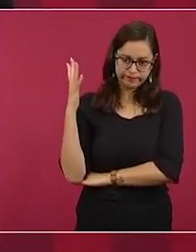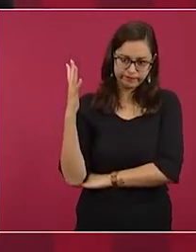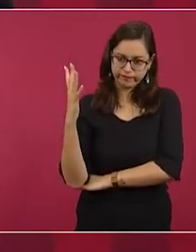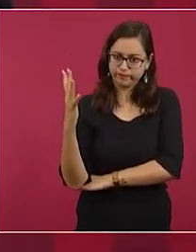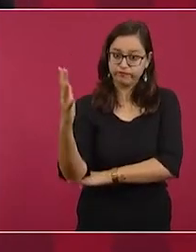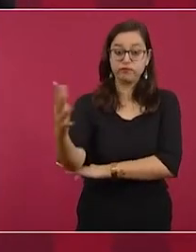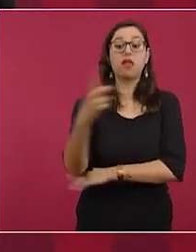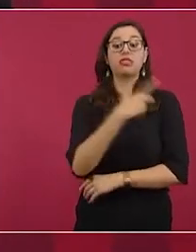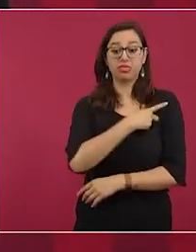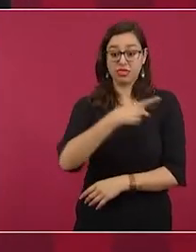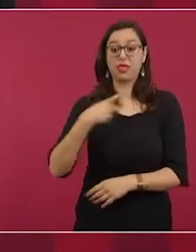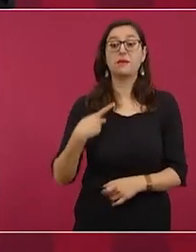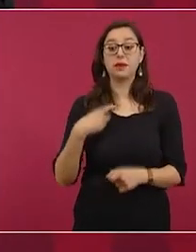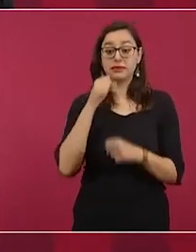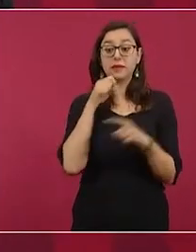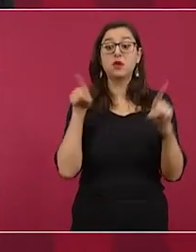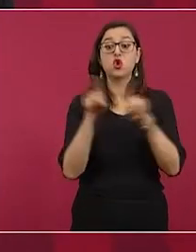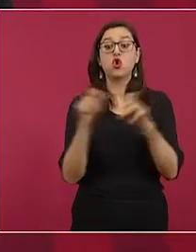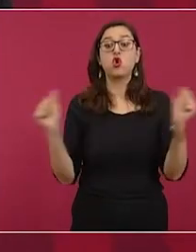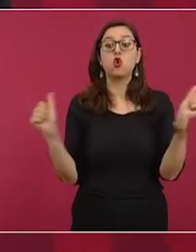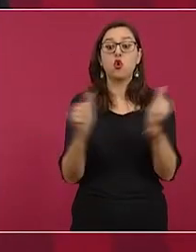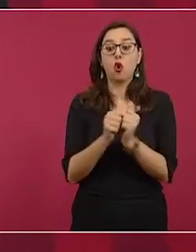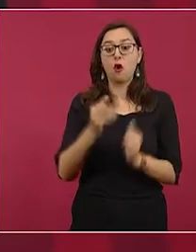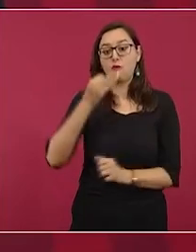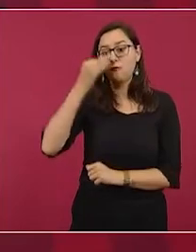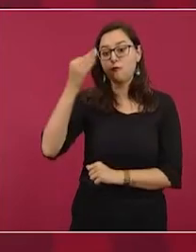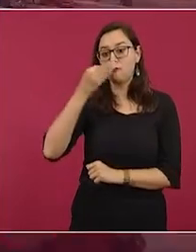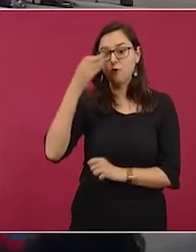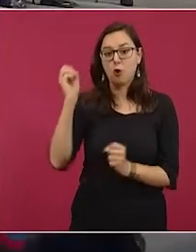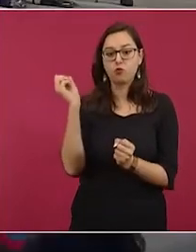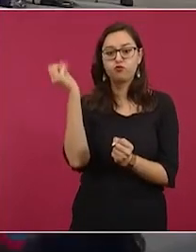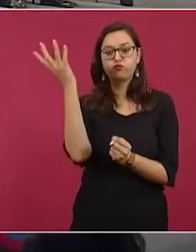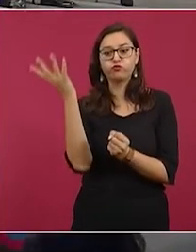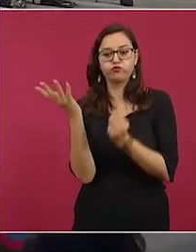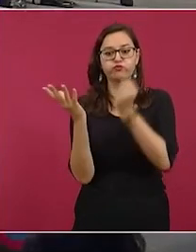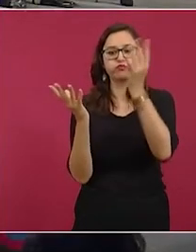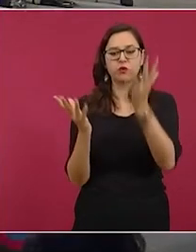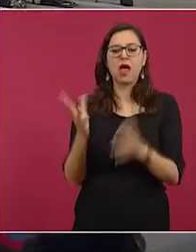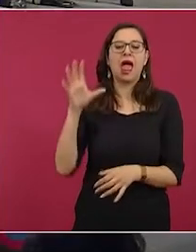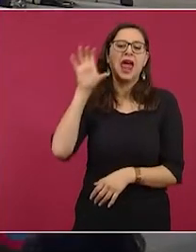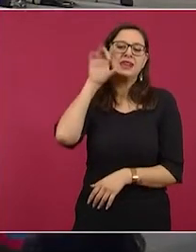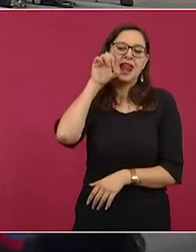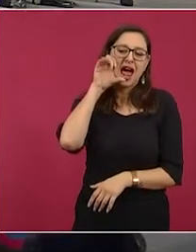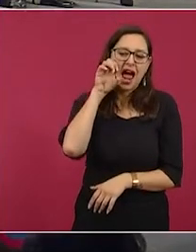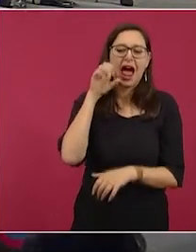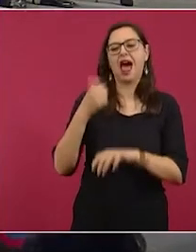que dan flor, como el guayacán, el maculí,